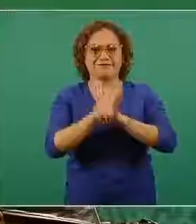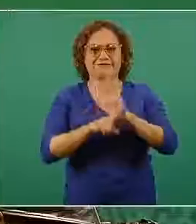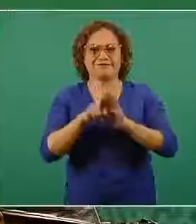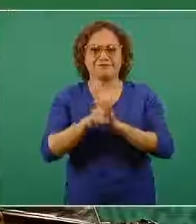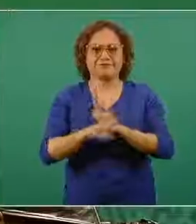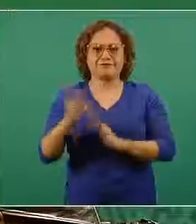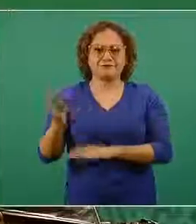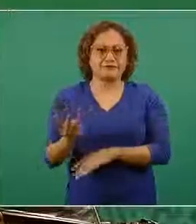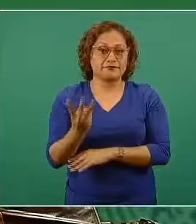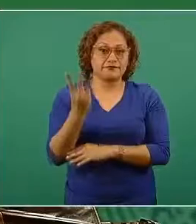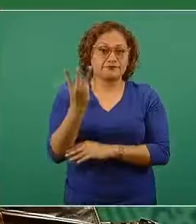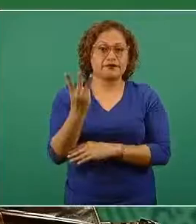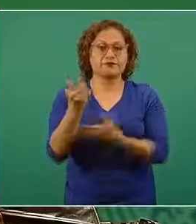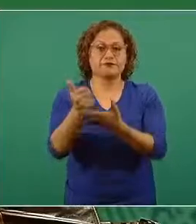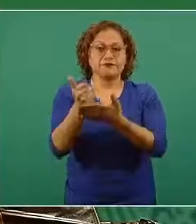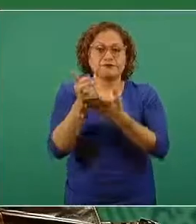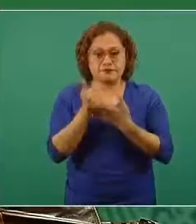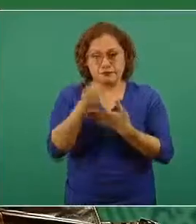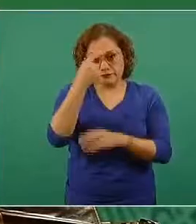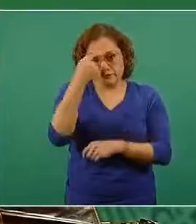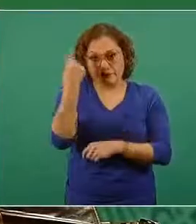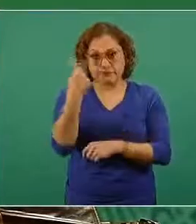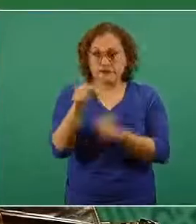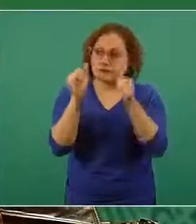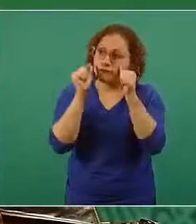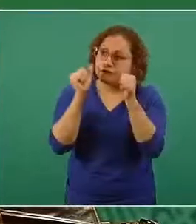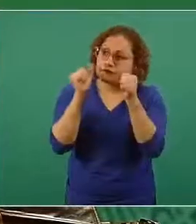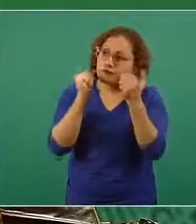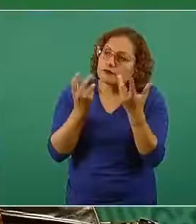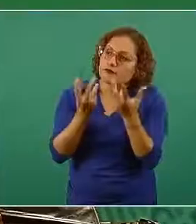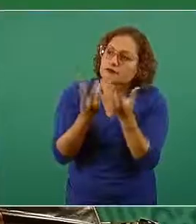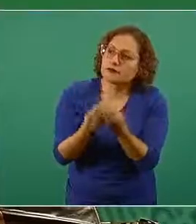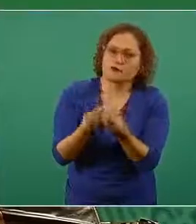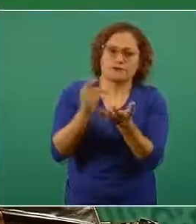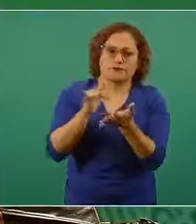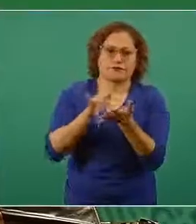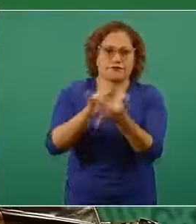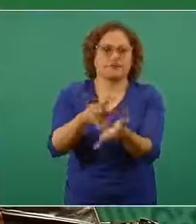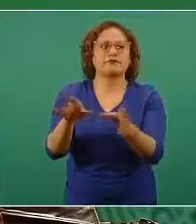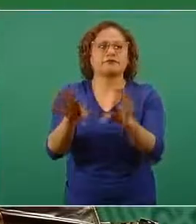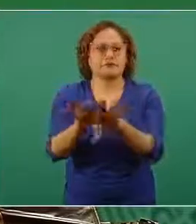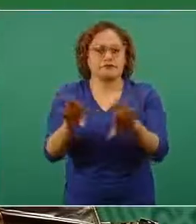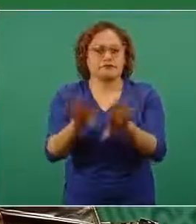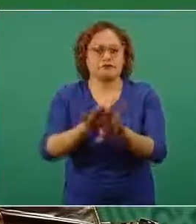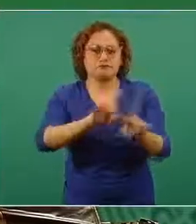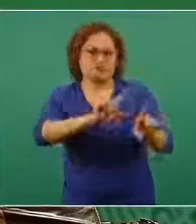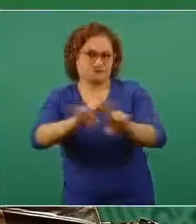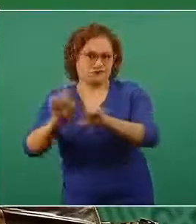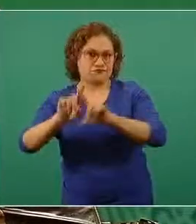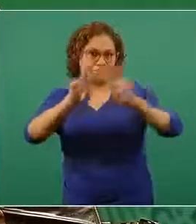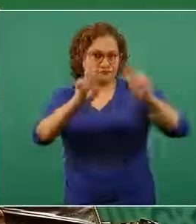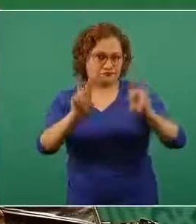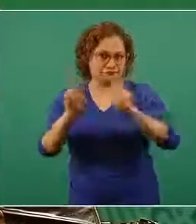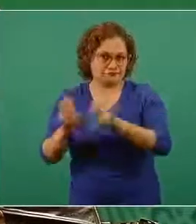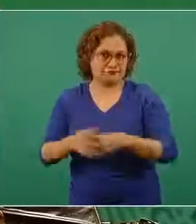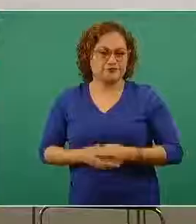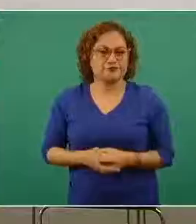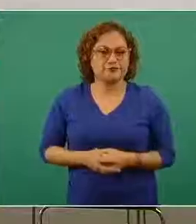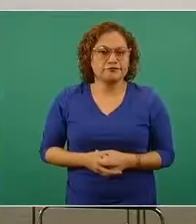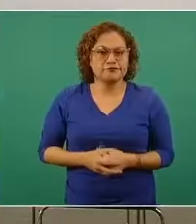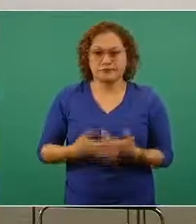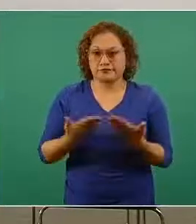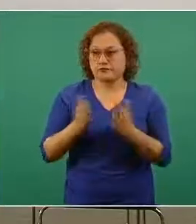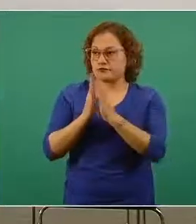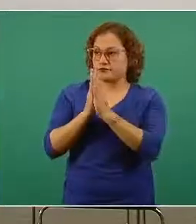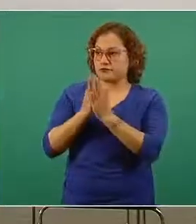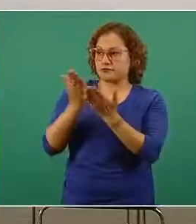visualizar y nos van a dar y nos van a permitir seguir en este acompañamiento que se ha dado de diferentes temáticas. Vamos a pedirles a nuestros